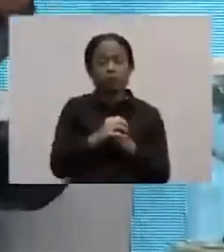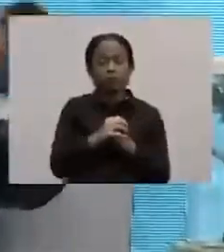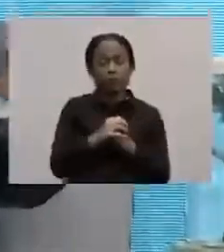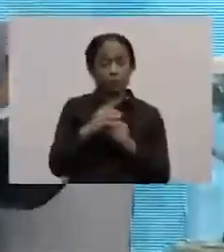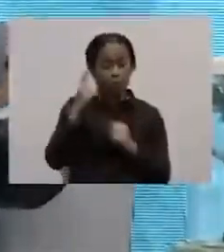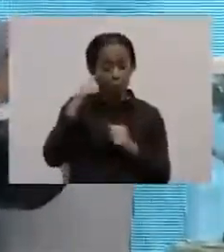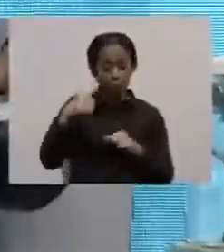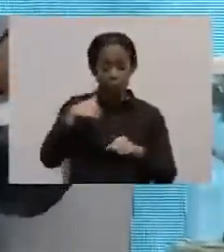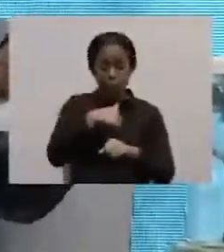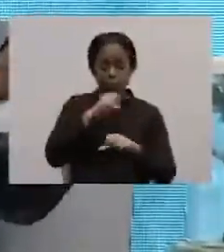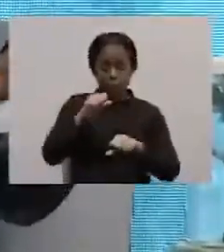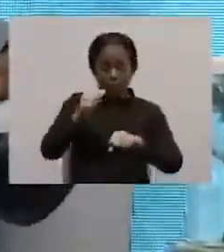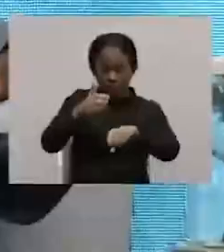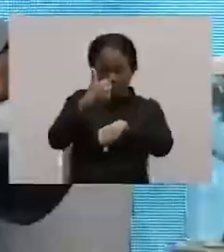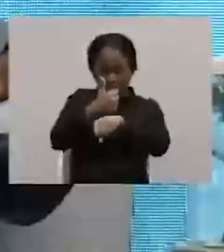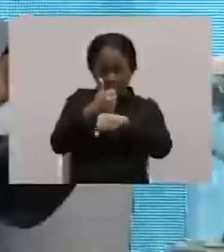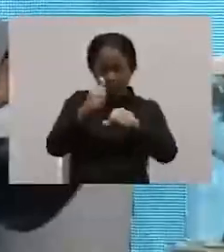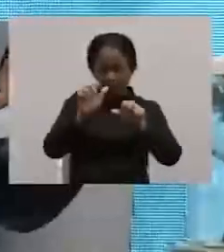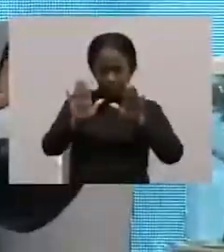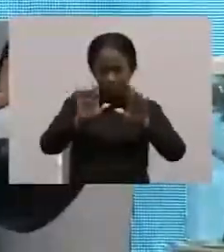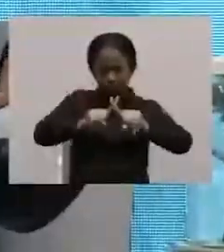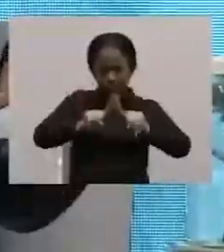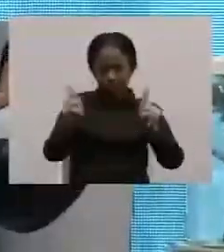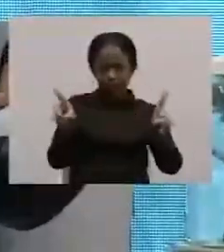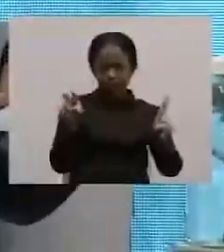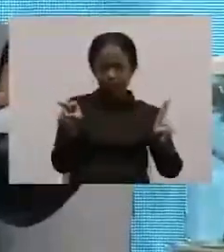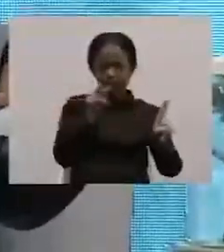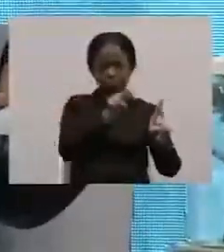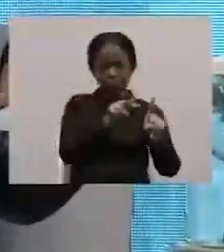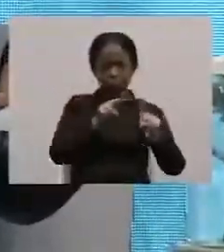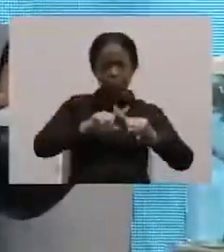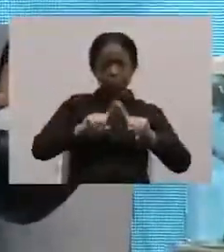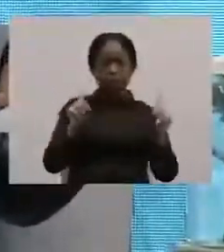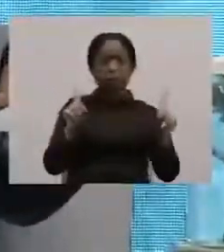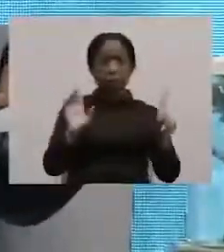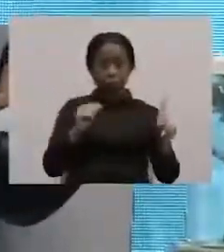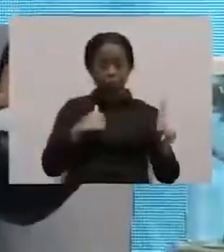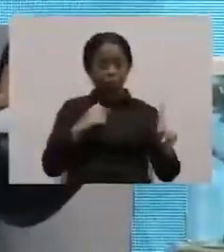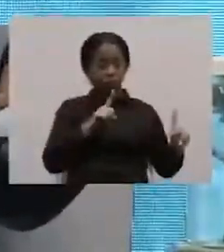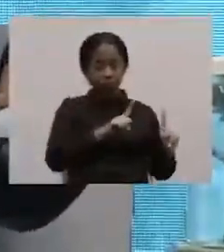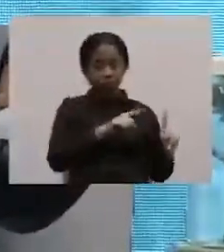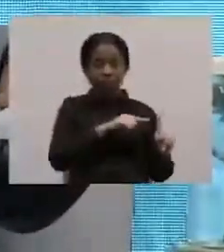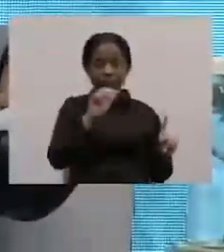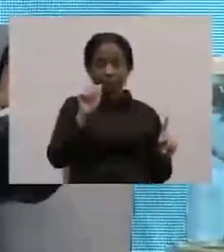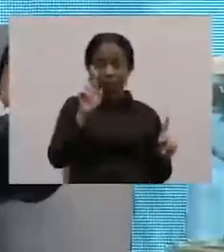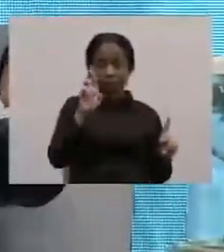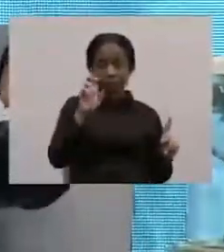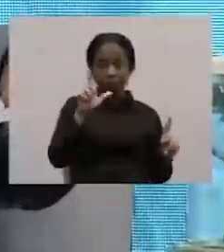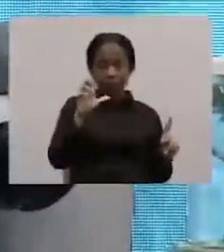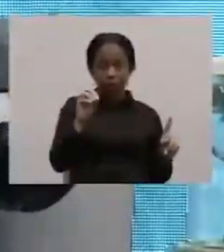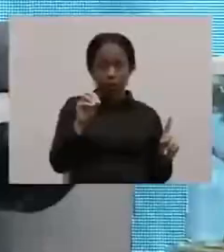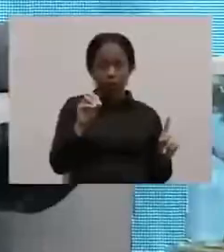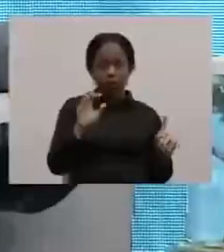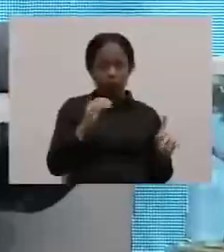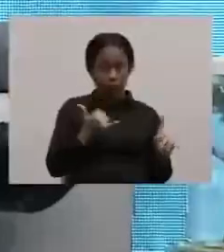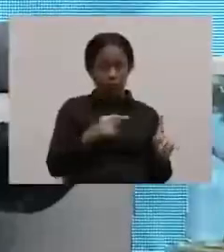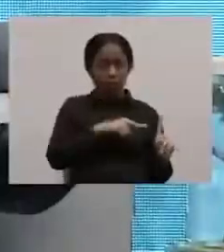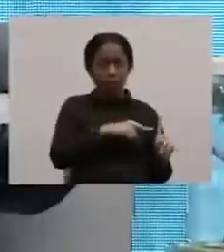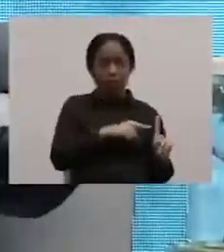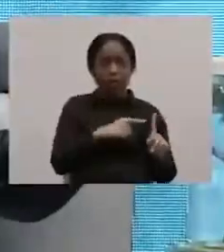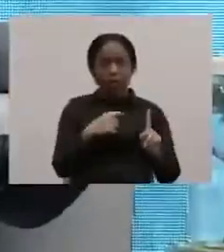Para que establezcamos esa diferencia, porque ahora que tengo a Aurelio aquí al frente, que es el presidente del Colegio Dominicano de Periodistas, nosotros los periodistas